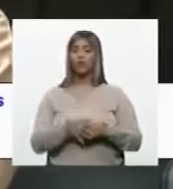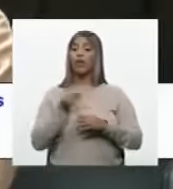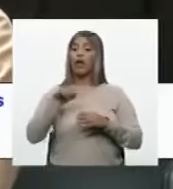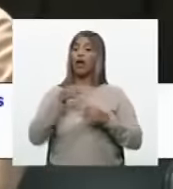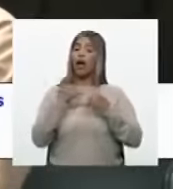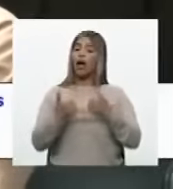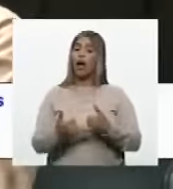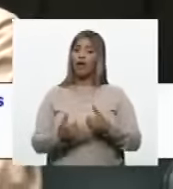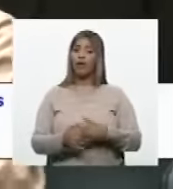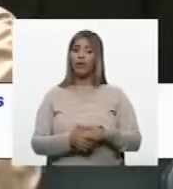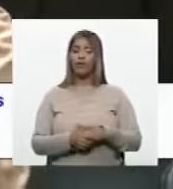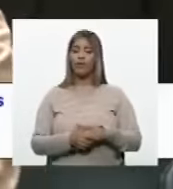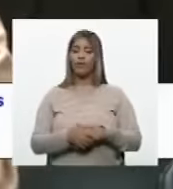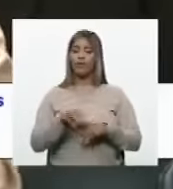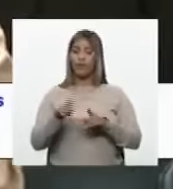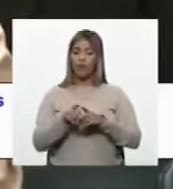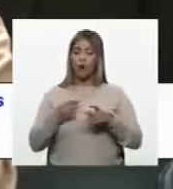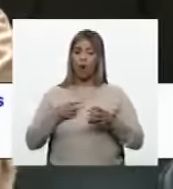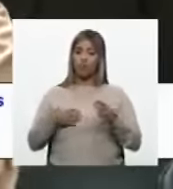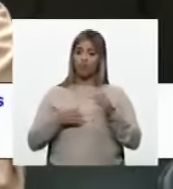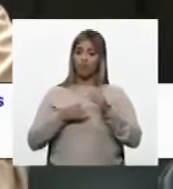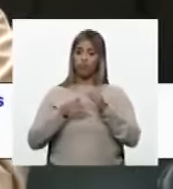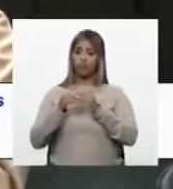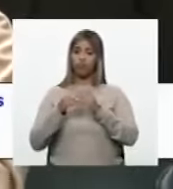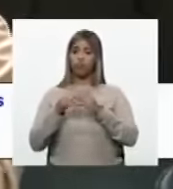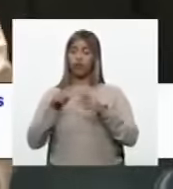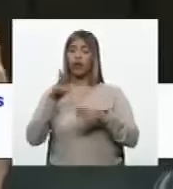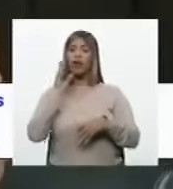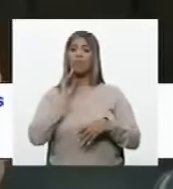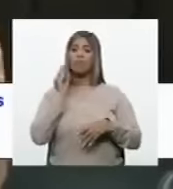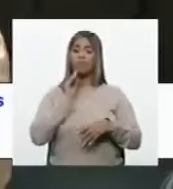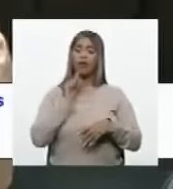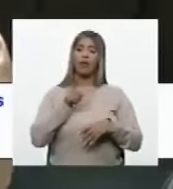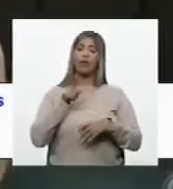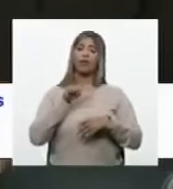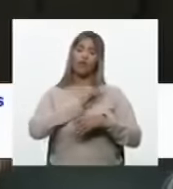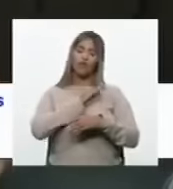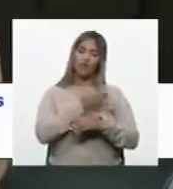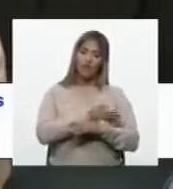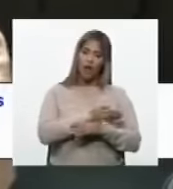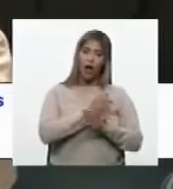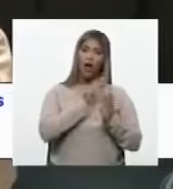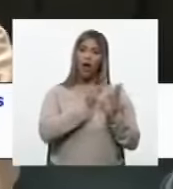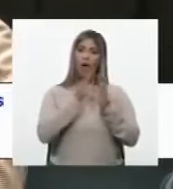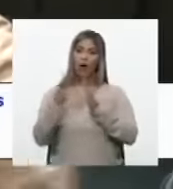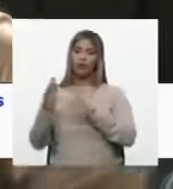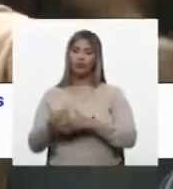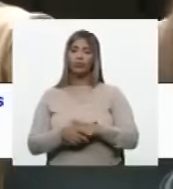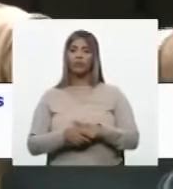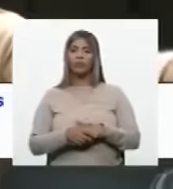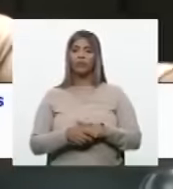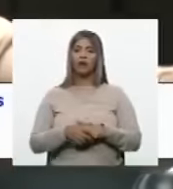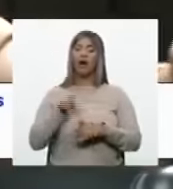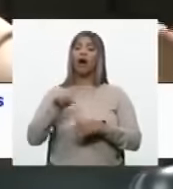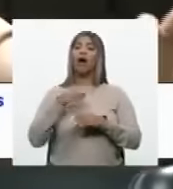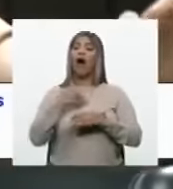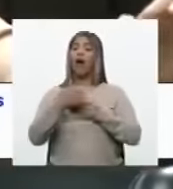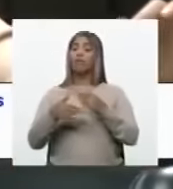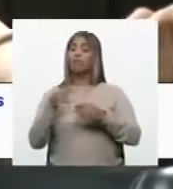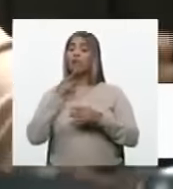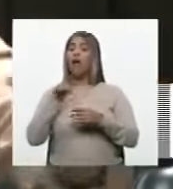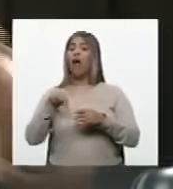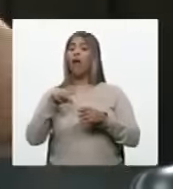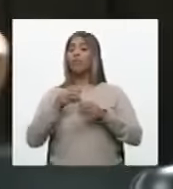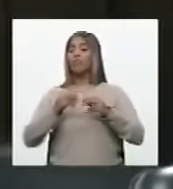el momento de acumulación de experiencia, de fuerza, de organización, de aquellos primeros comités